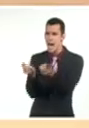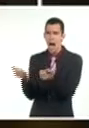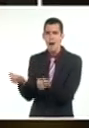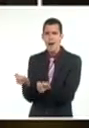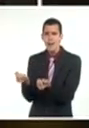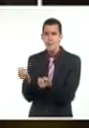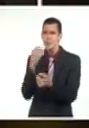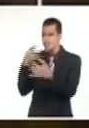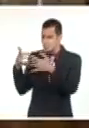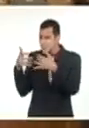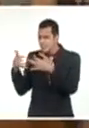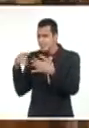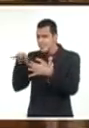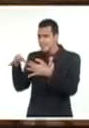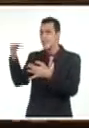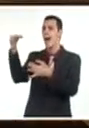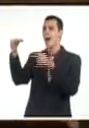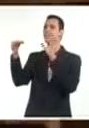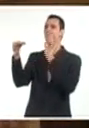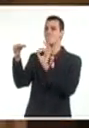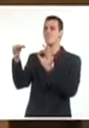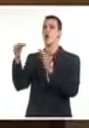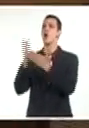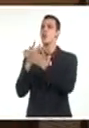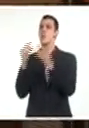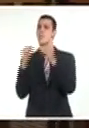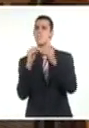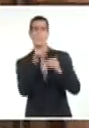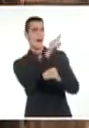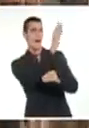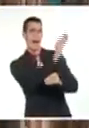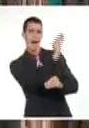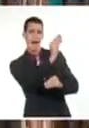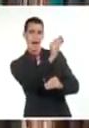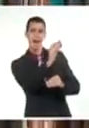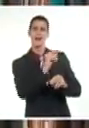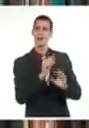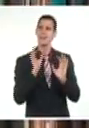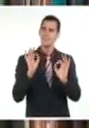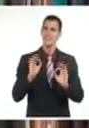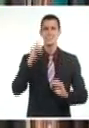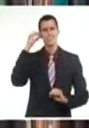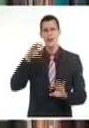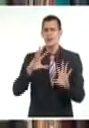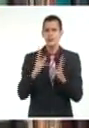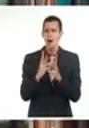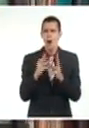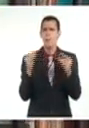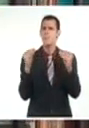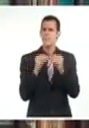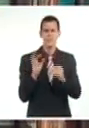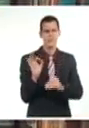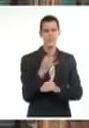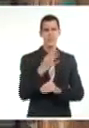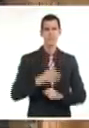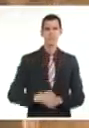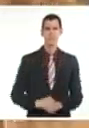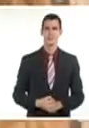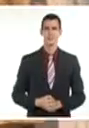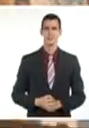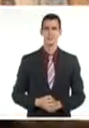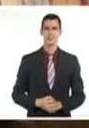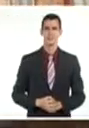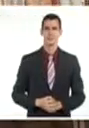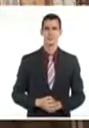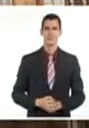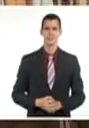llega precisando un ejemplar que sabe allí, en la fila 3 del bloque Historia de Cuba. Esa ciudad de libreros y estantes se ha vuelto su lugar